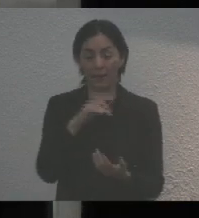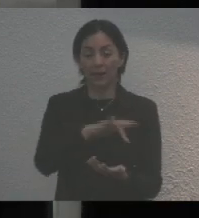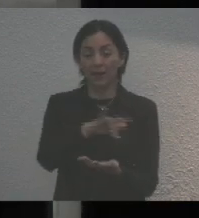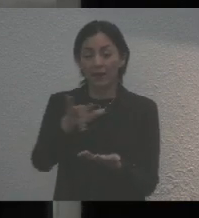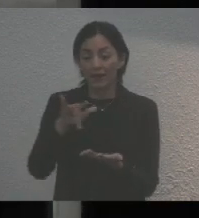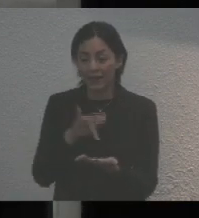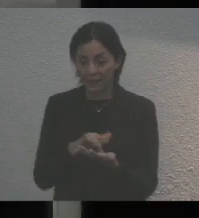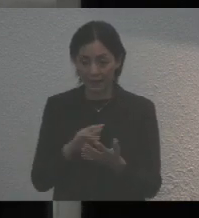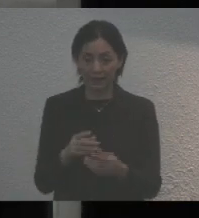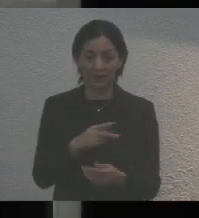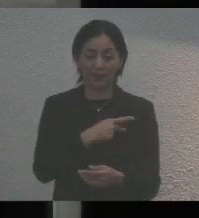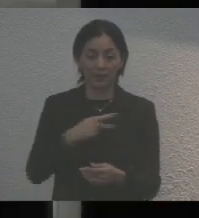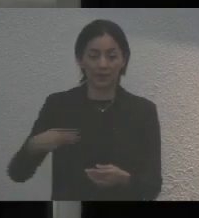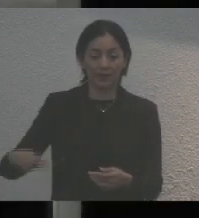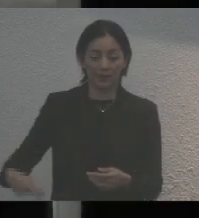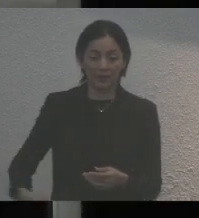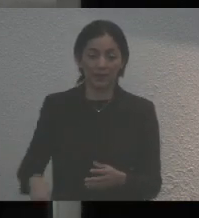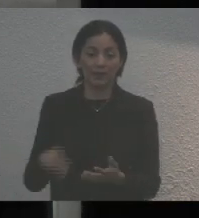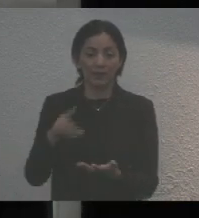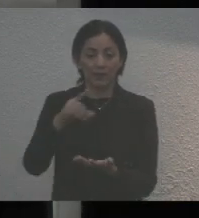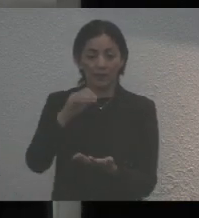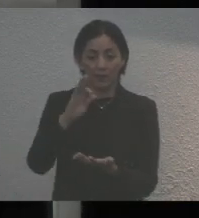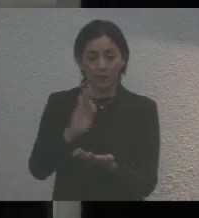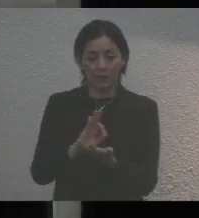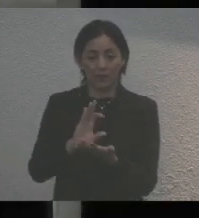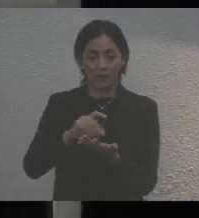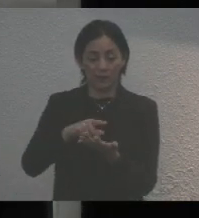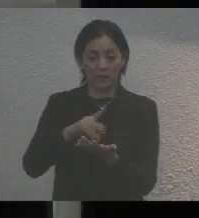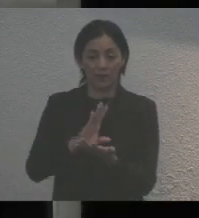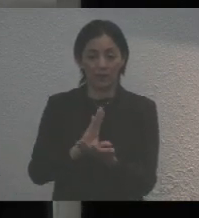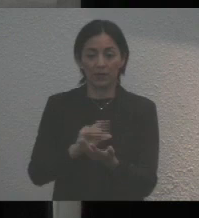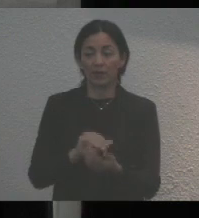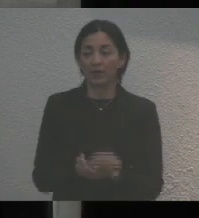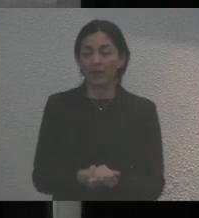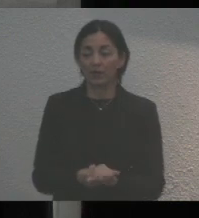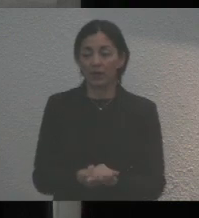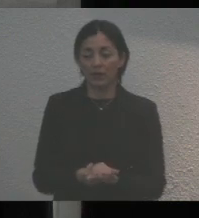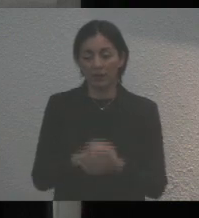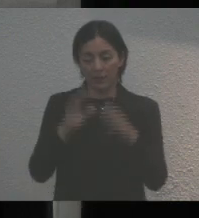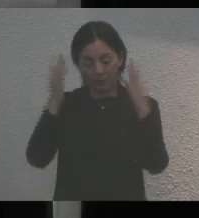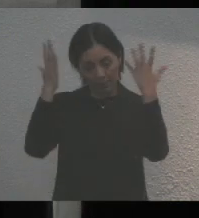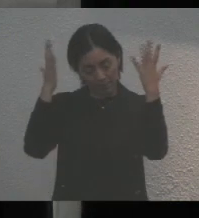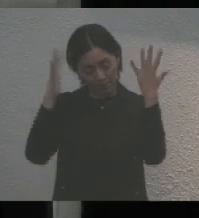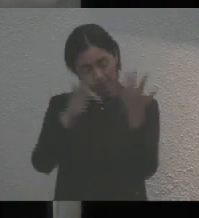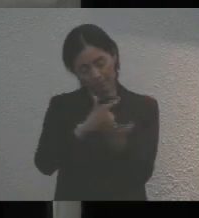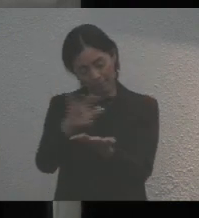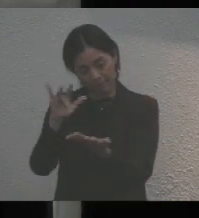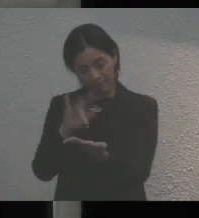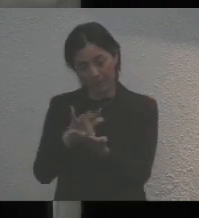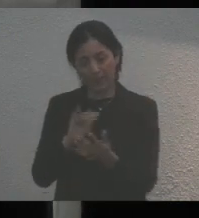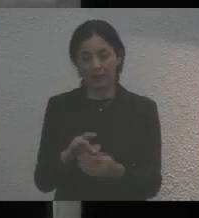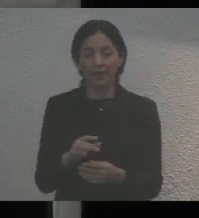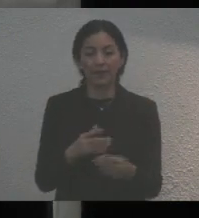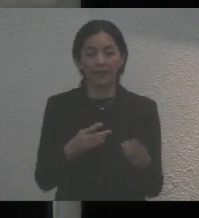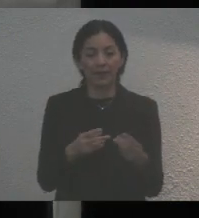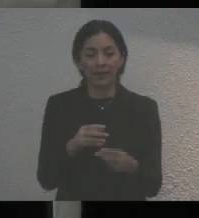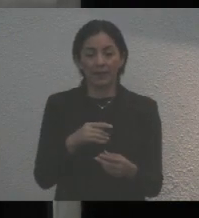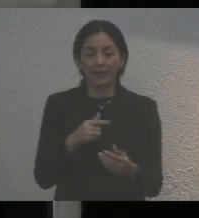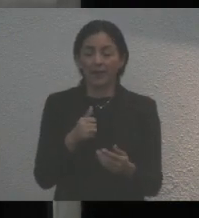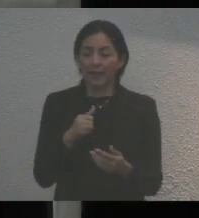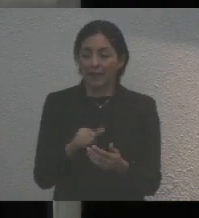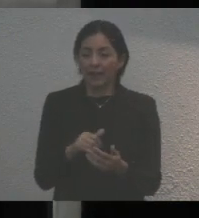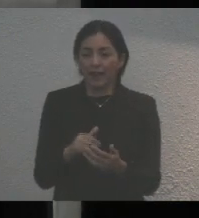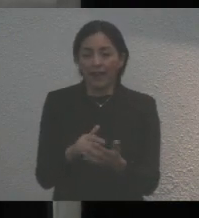Gracias a la presidenta municipal de Felipe Carrillo Puerto, licenciada María Hernández. Gracias por creer en mí,